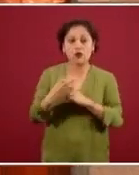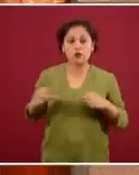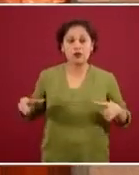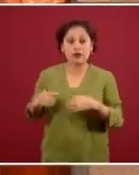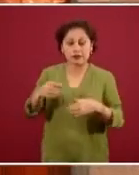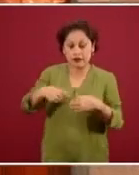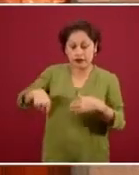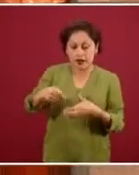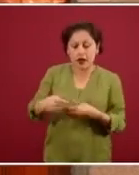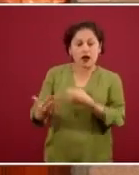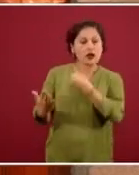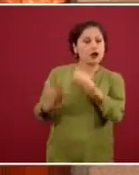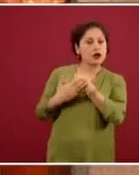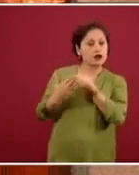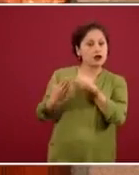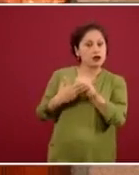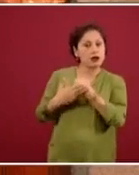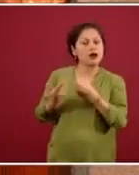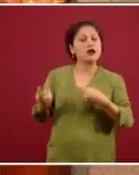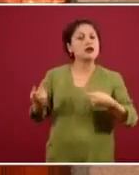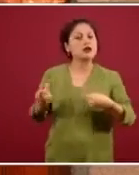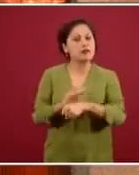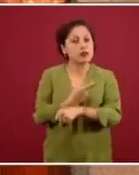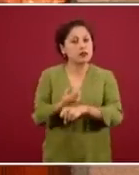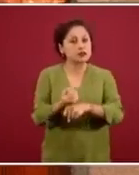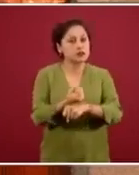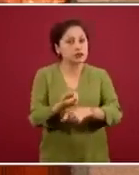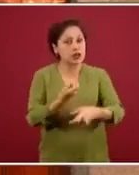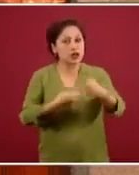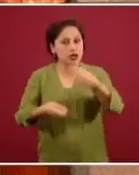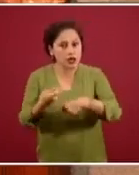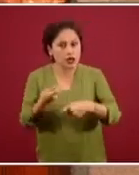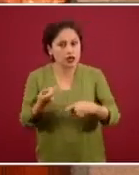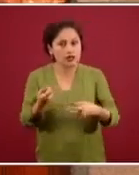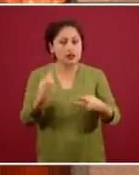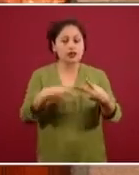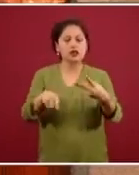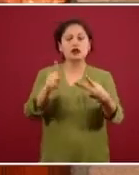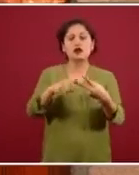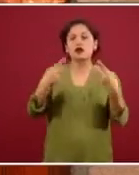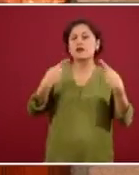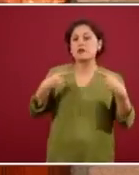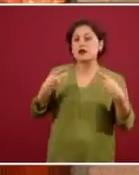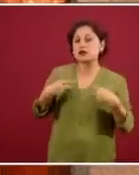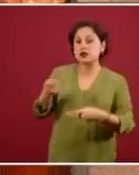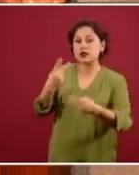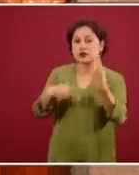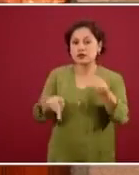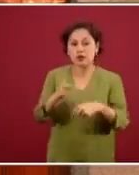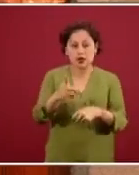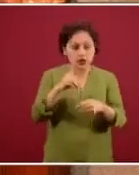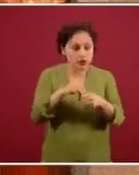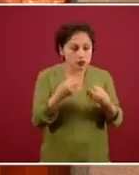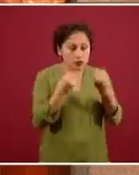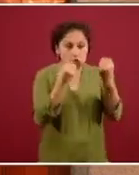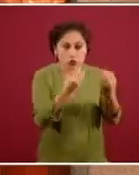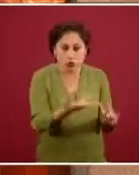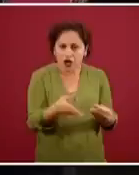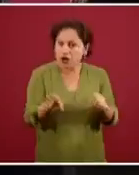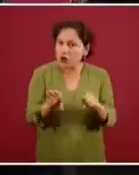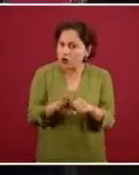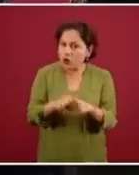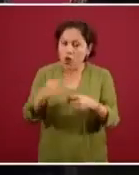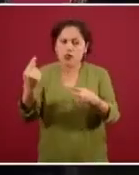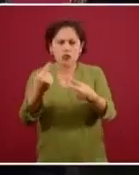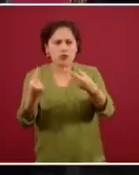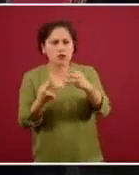transfusión, efectos en el donante y de algunas otras situaciones de interés dentro del hospital. Y este punto es